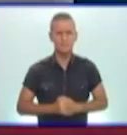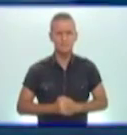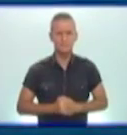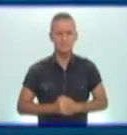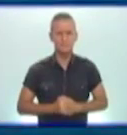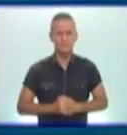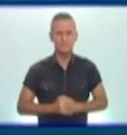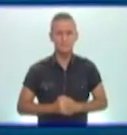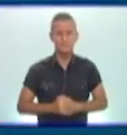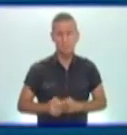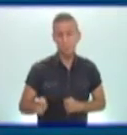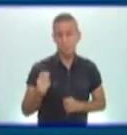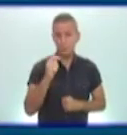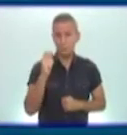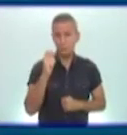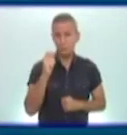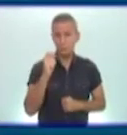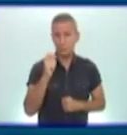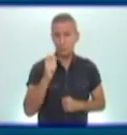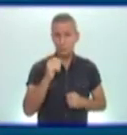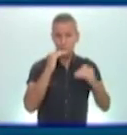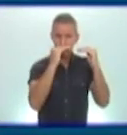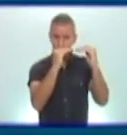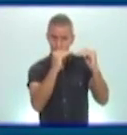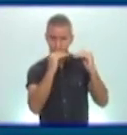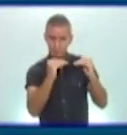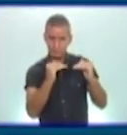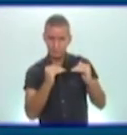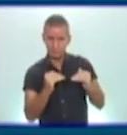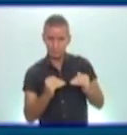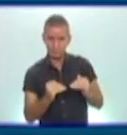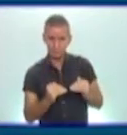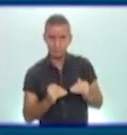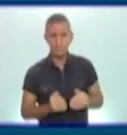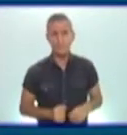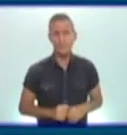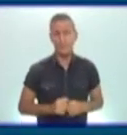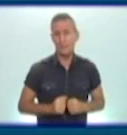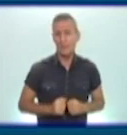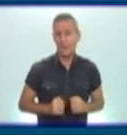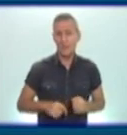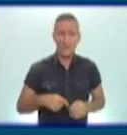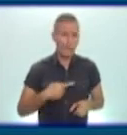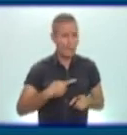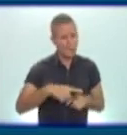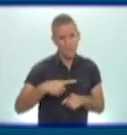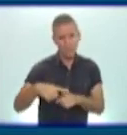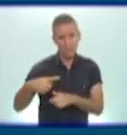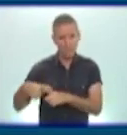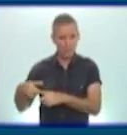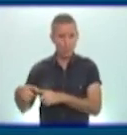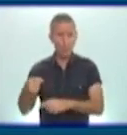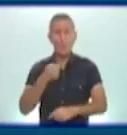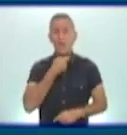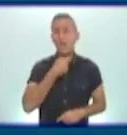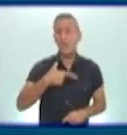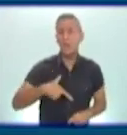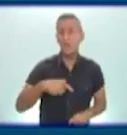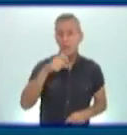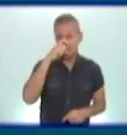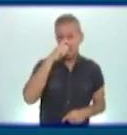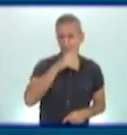Los sustantivos, ¿cómo se clasifican? En comunes, fíjense que Acá tenemos el ejemplo de niños, son los que